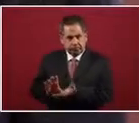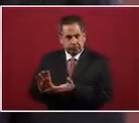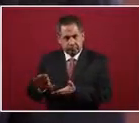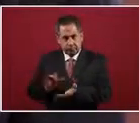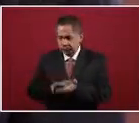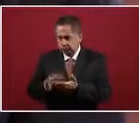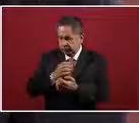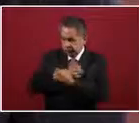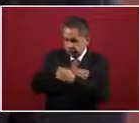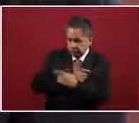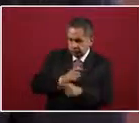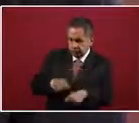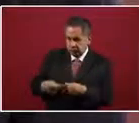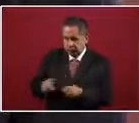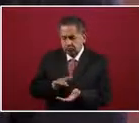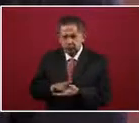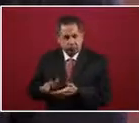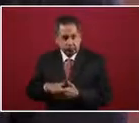la educación